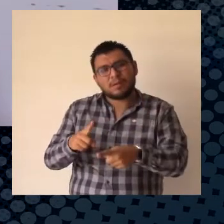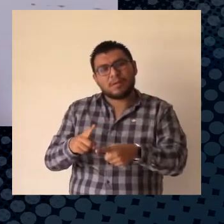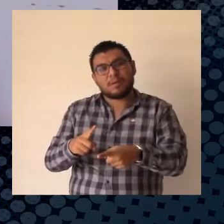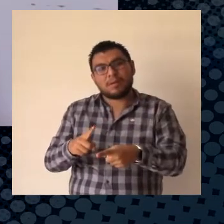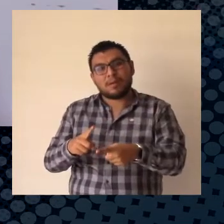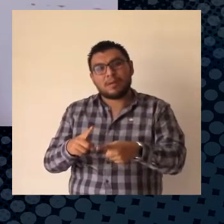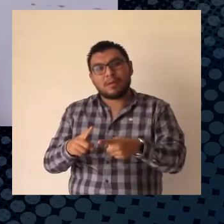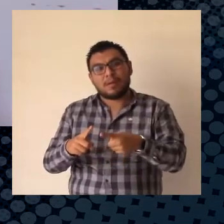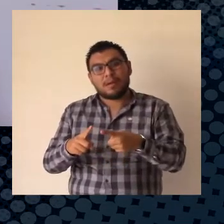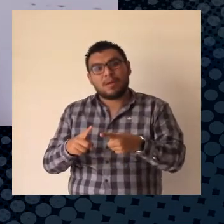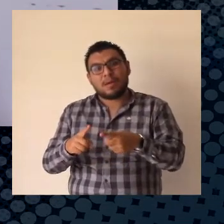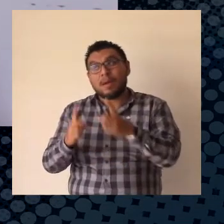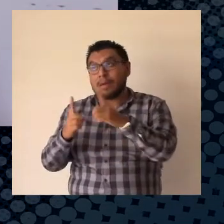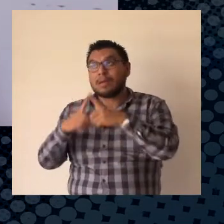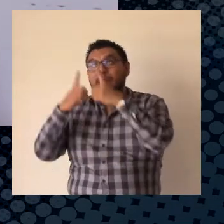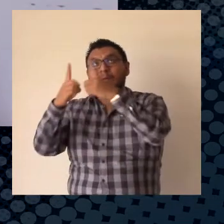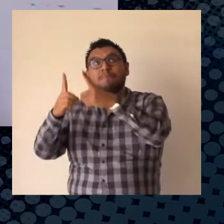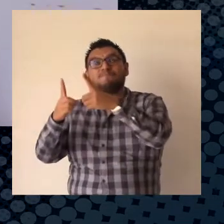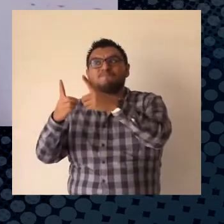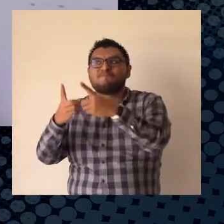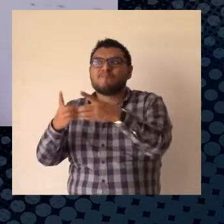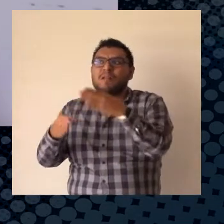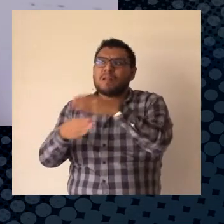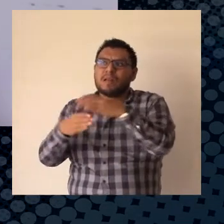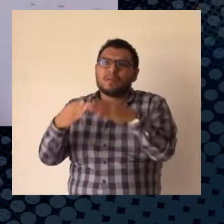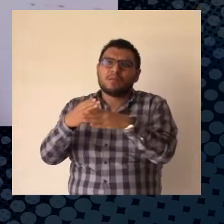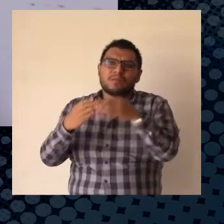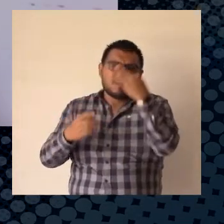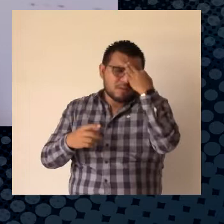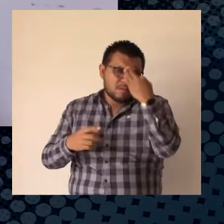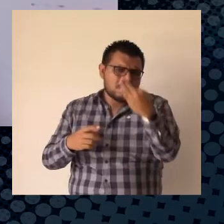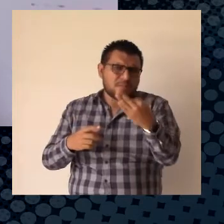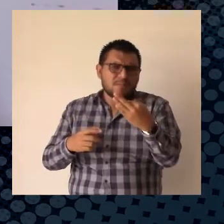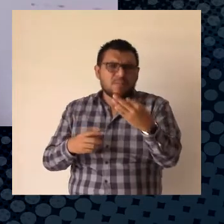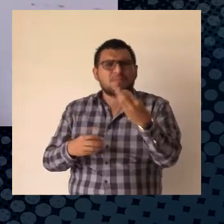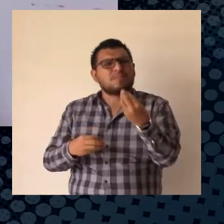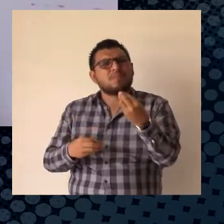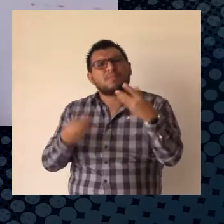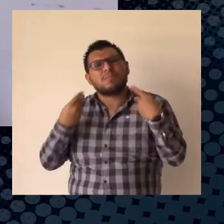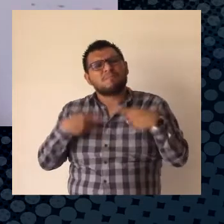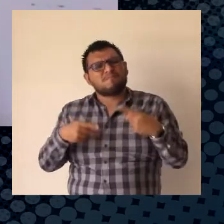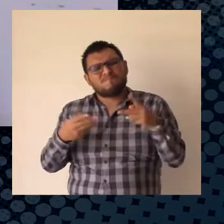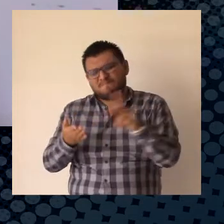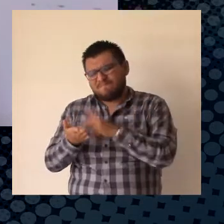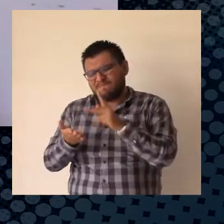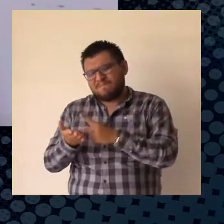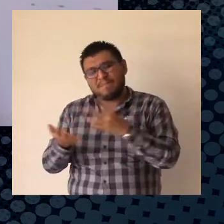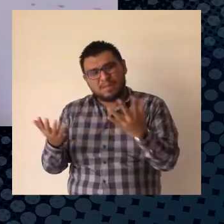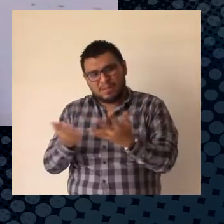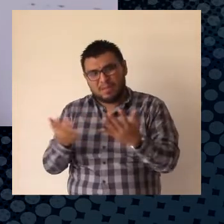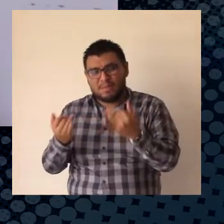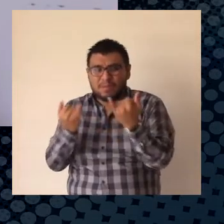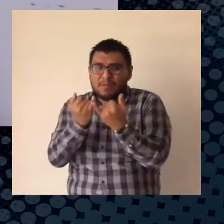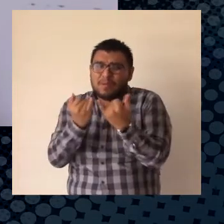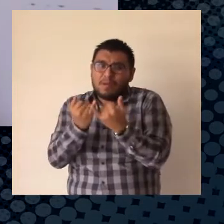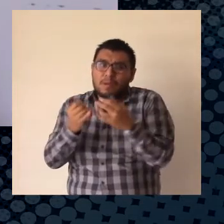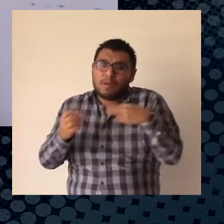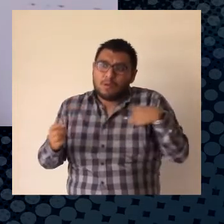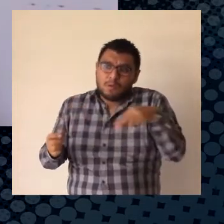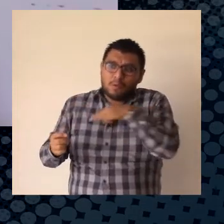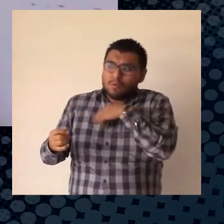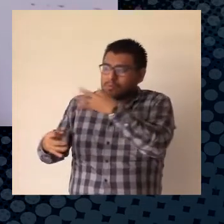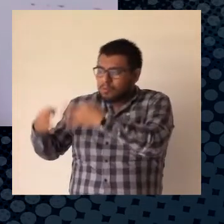el altar de lo temporal. Y muchas veces estamos haciendo eso y somos